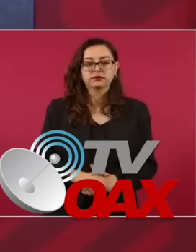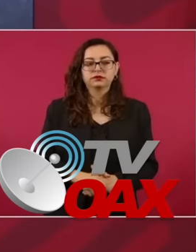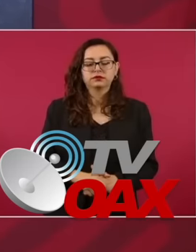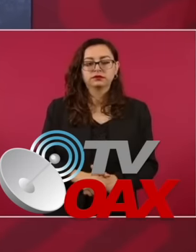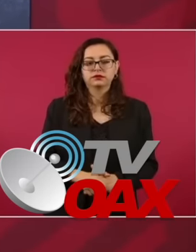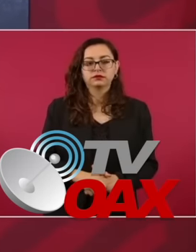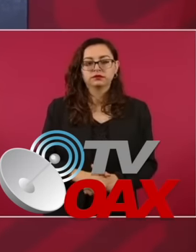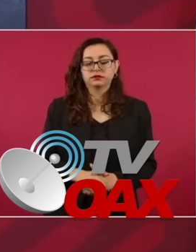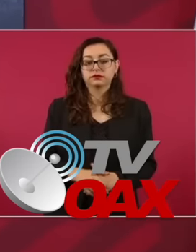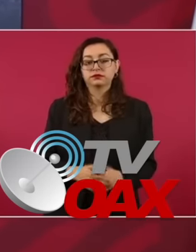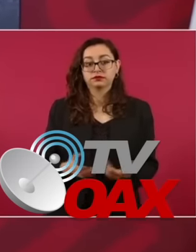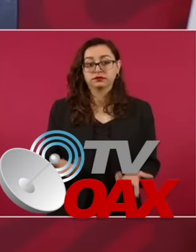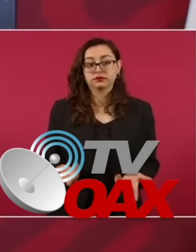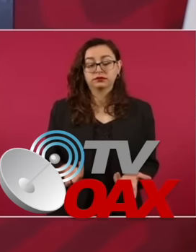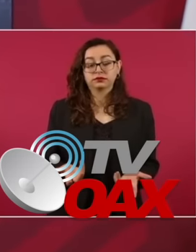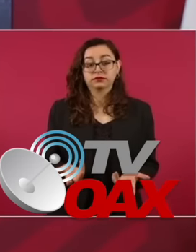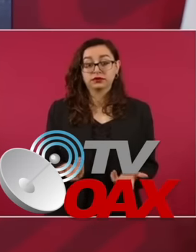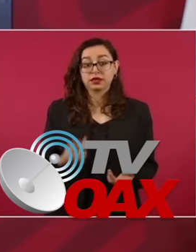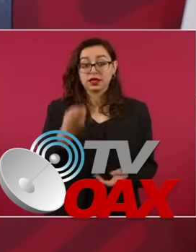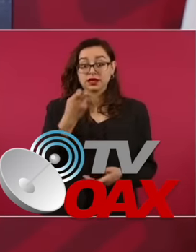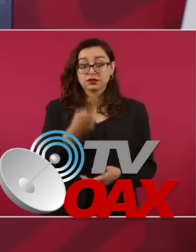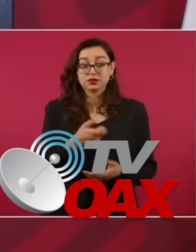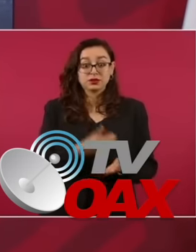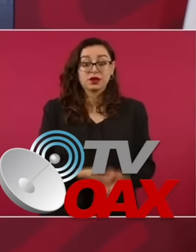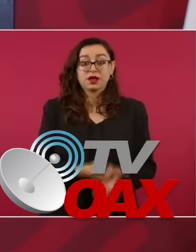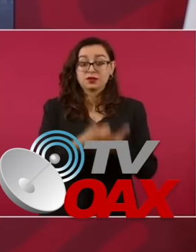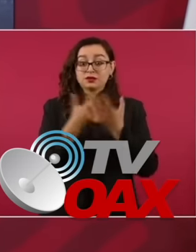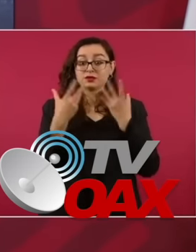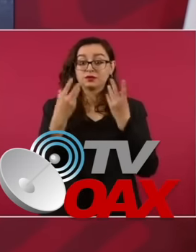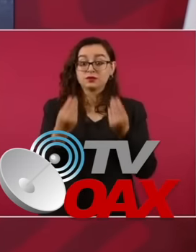un efecto multiplicador. Se hace la obra,